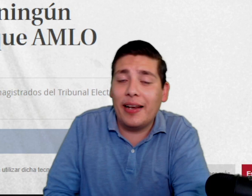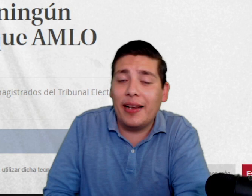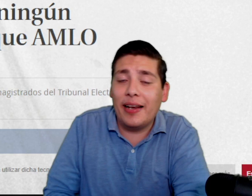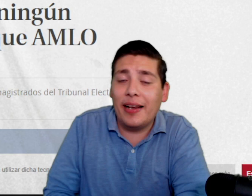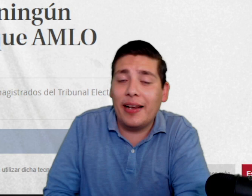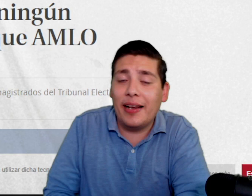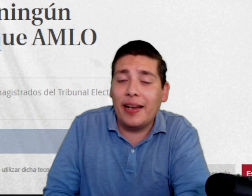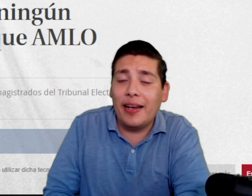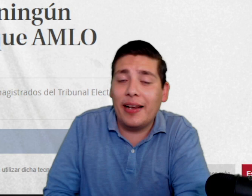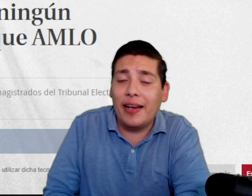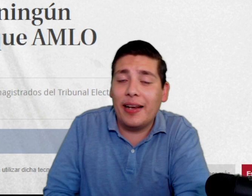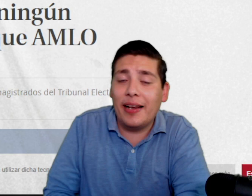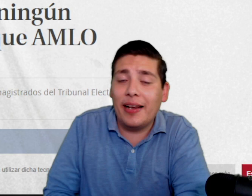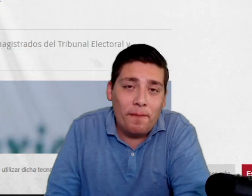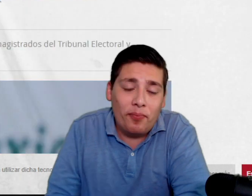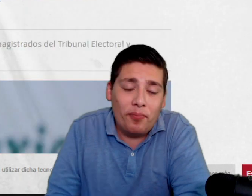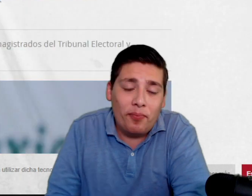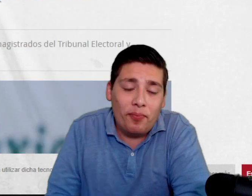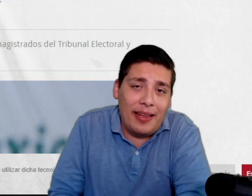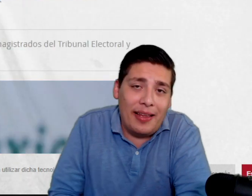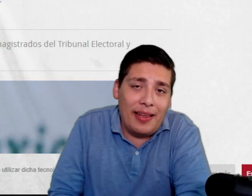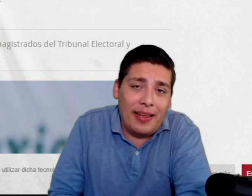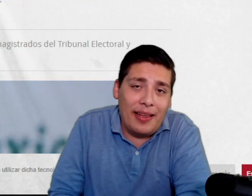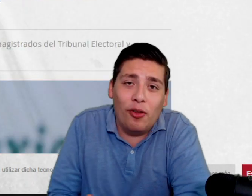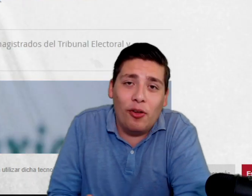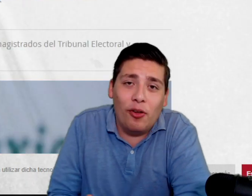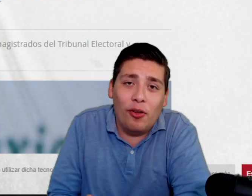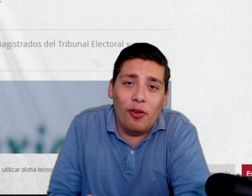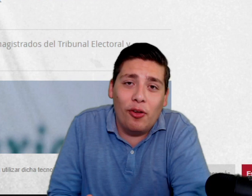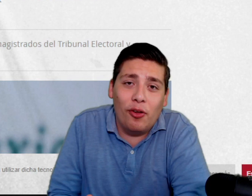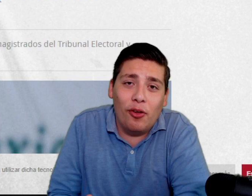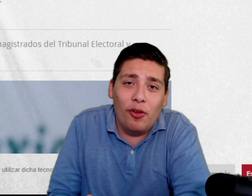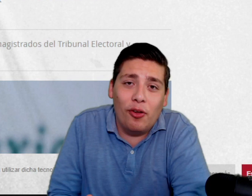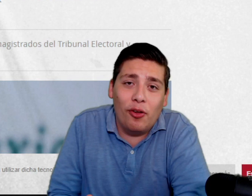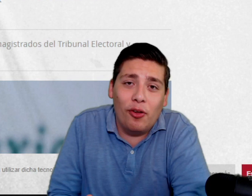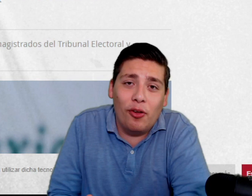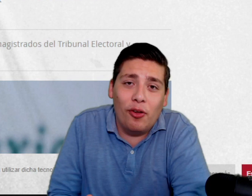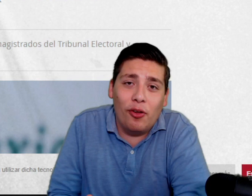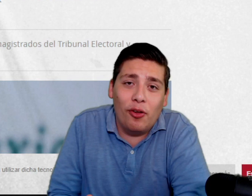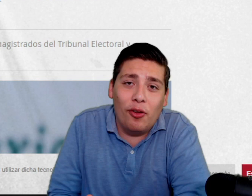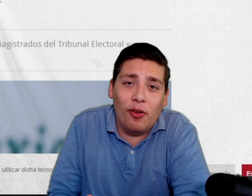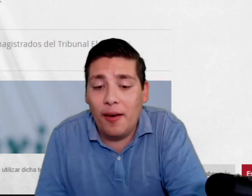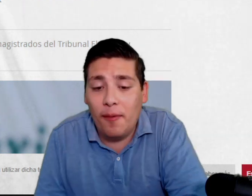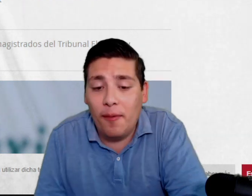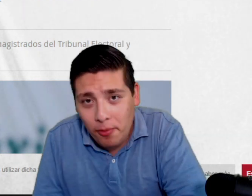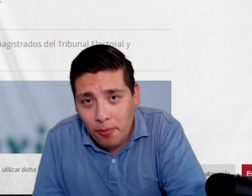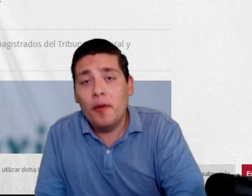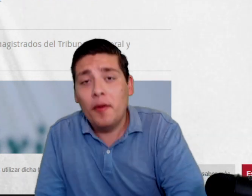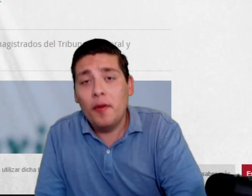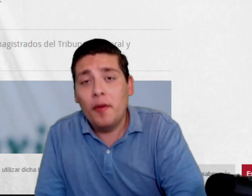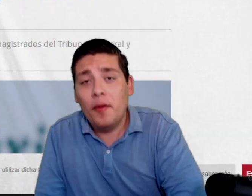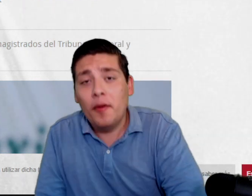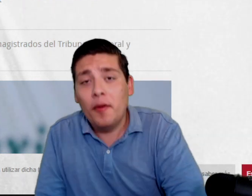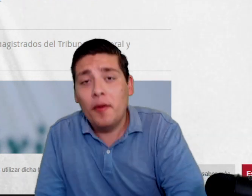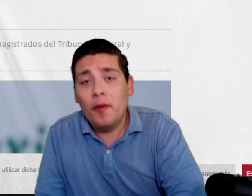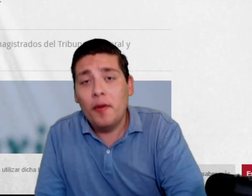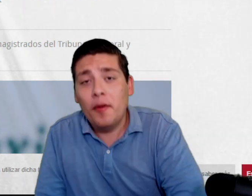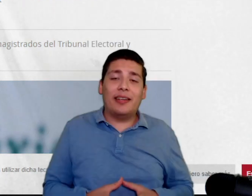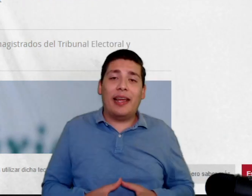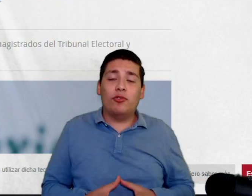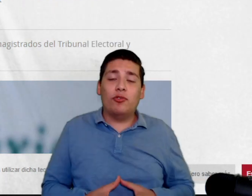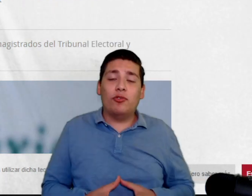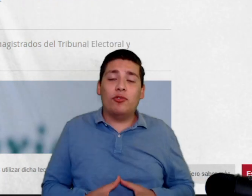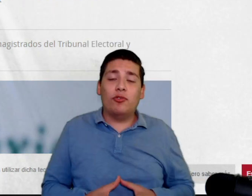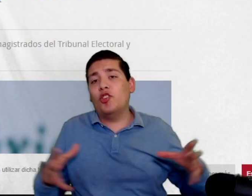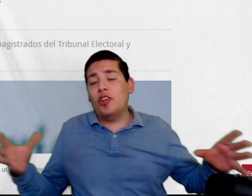al final pues han hecho de las suyas y de lado dejaron la voluntad del pueblo. Hay varias cuestiones